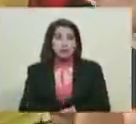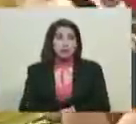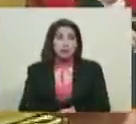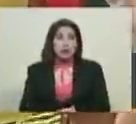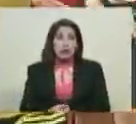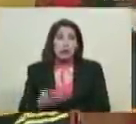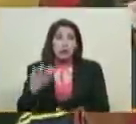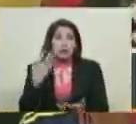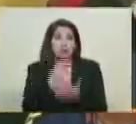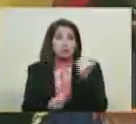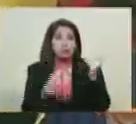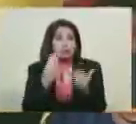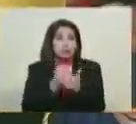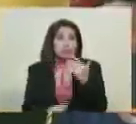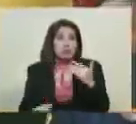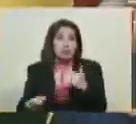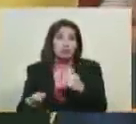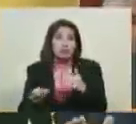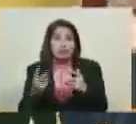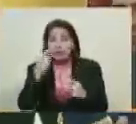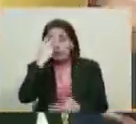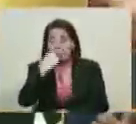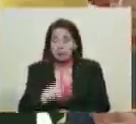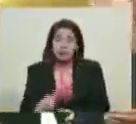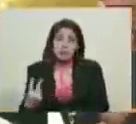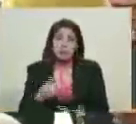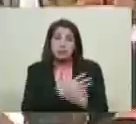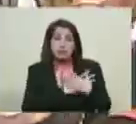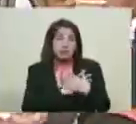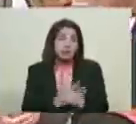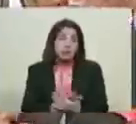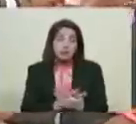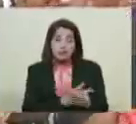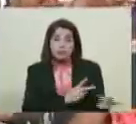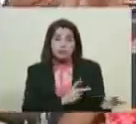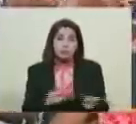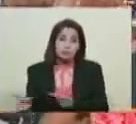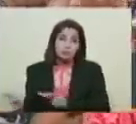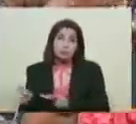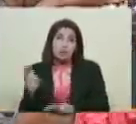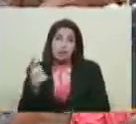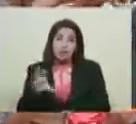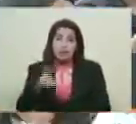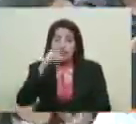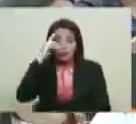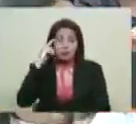guerra, de la miseria. Bienvenidos a la patria de Simón Bolívar.